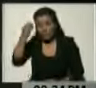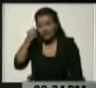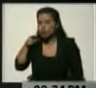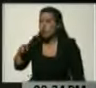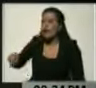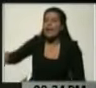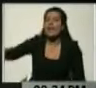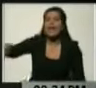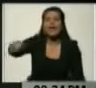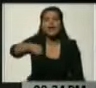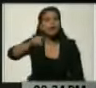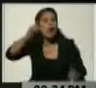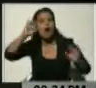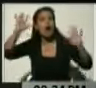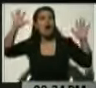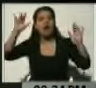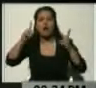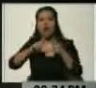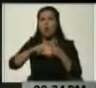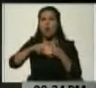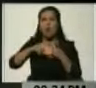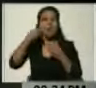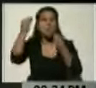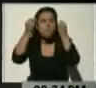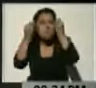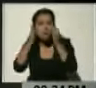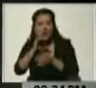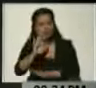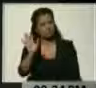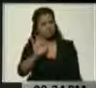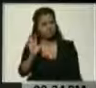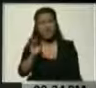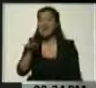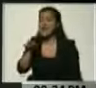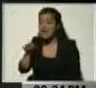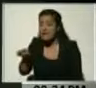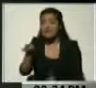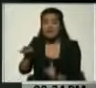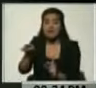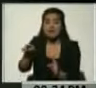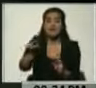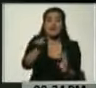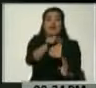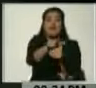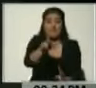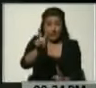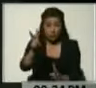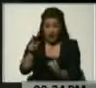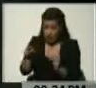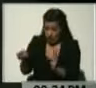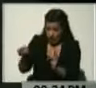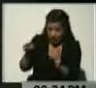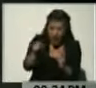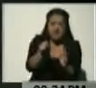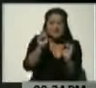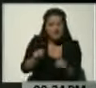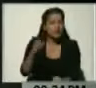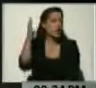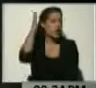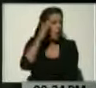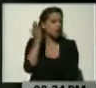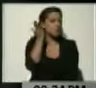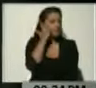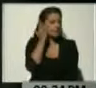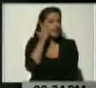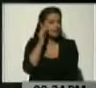irracional, no. Yo creo que el pueblo venezolano tiene conciencia de lo que aquí está pasando. Yo no creo que ese pueblo,